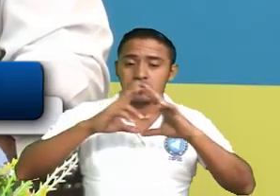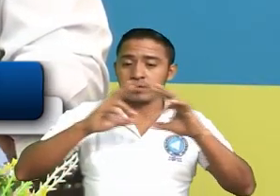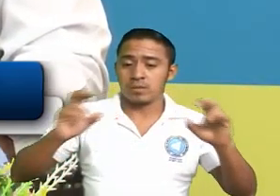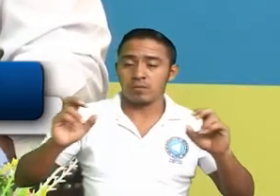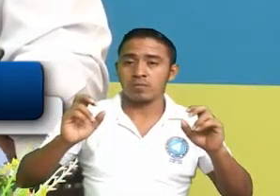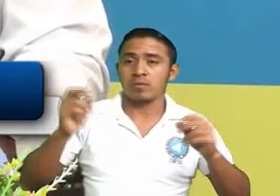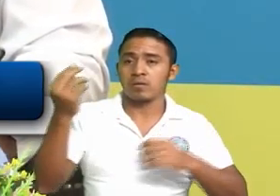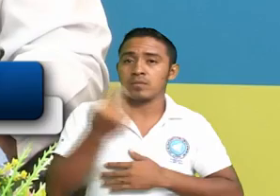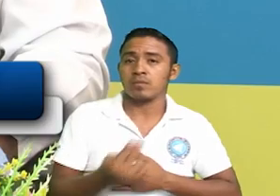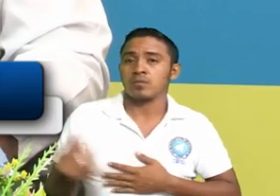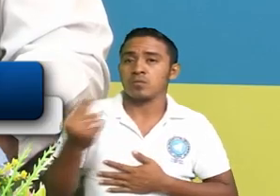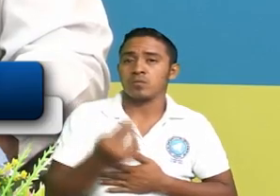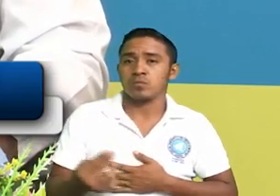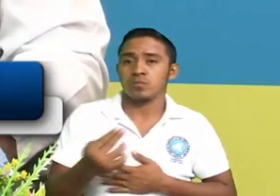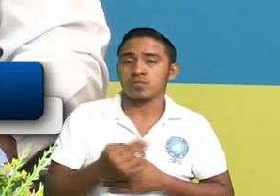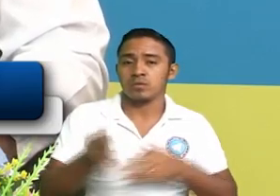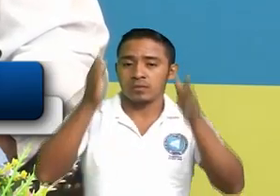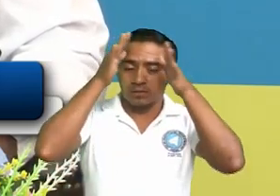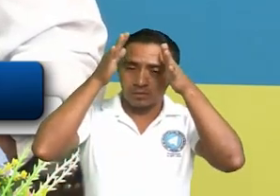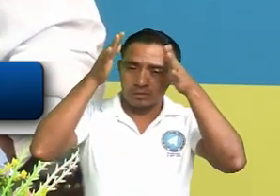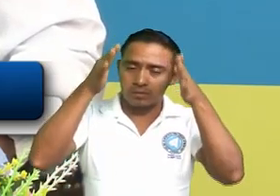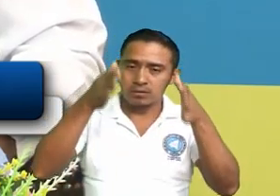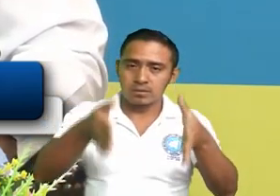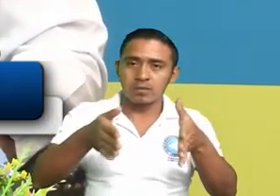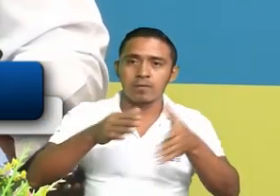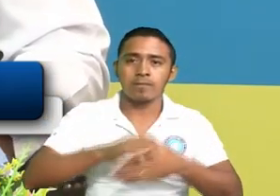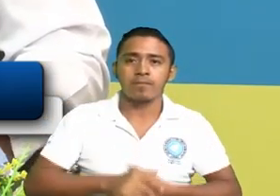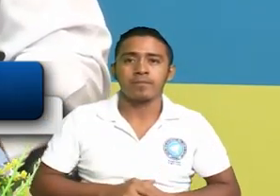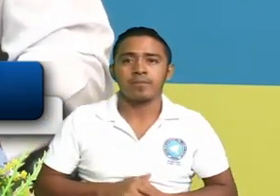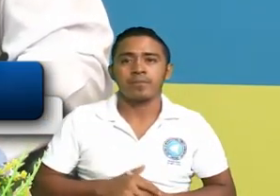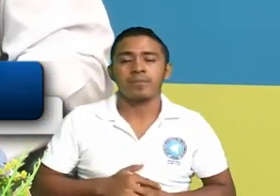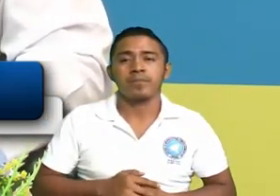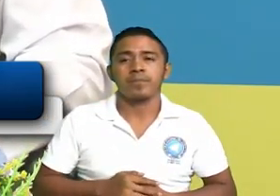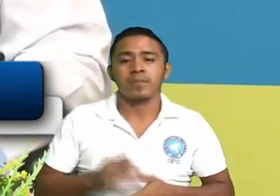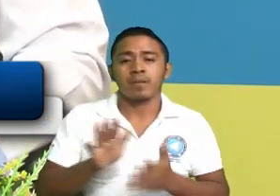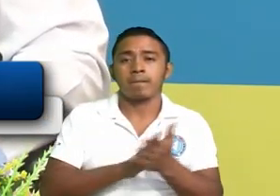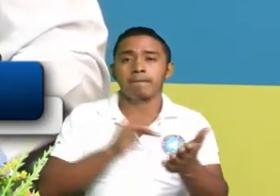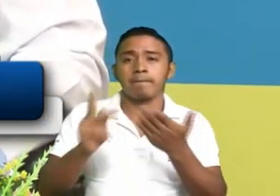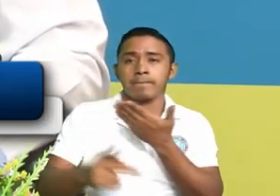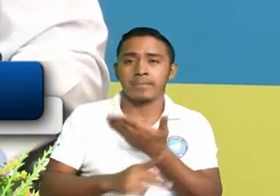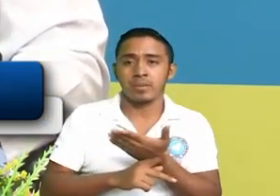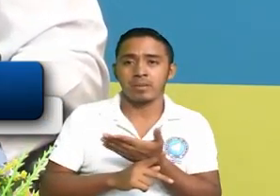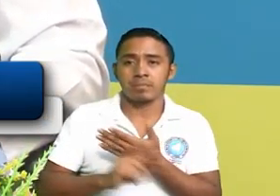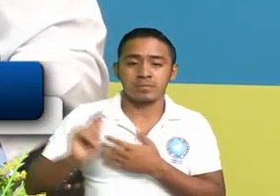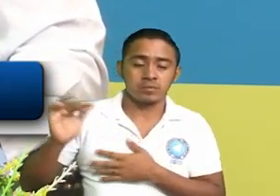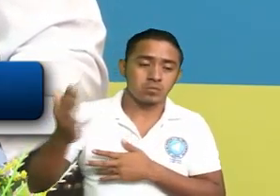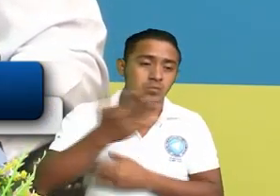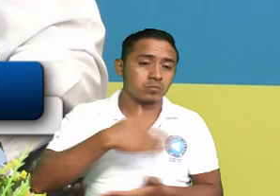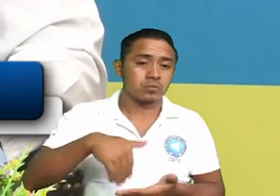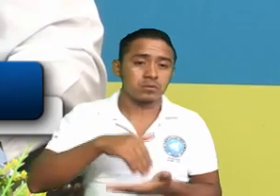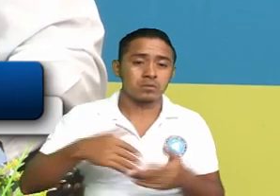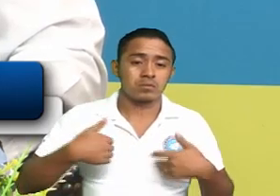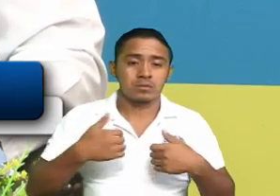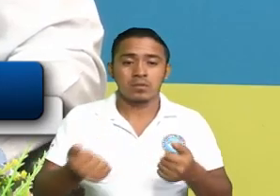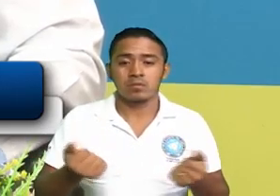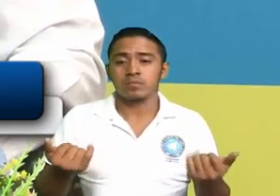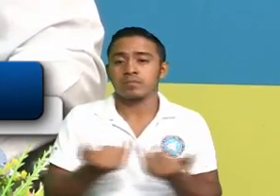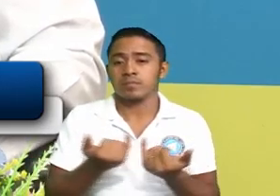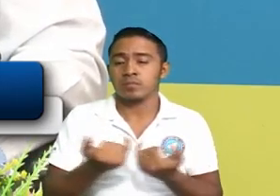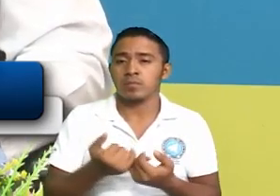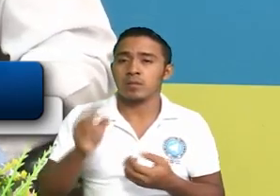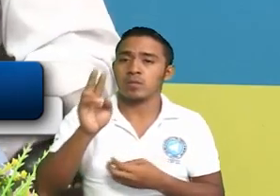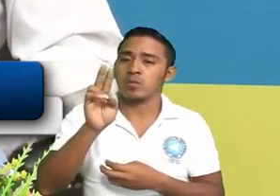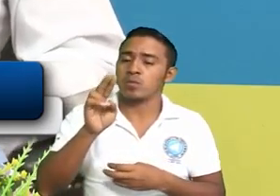en los médicos, que es semana. ¿Cómo explicarle, por ejemplo, a una primeriza? A partir de que usted está embarazada,